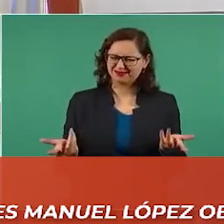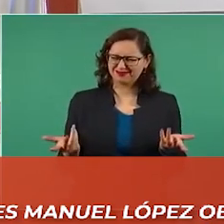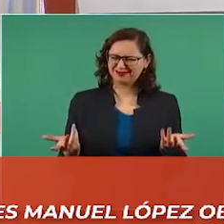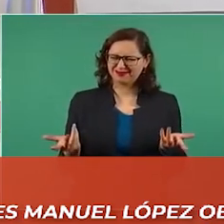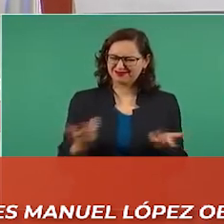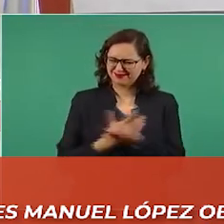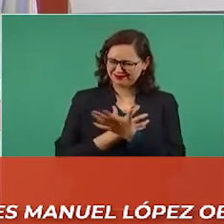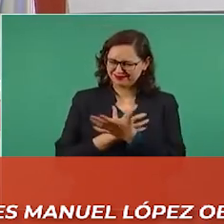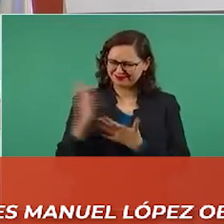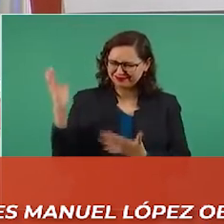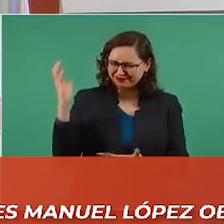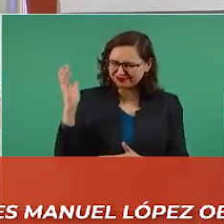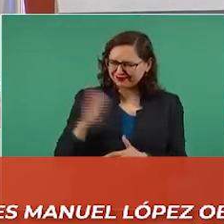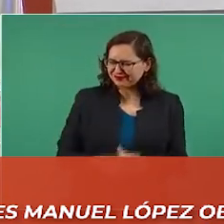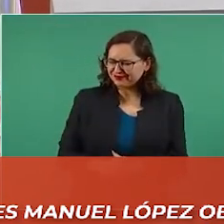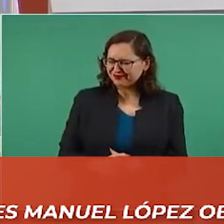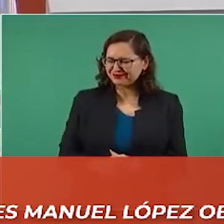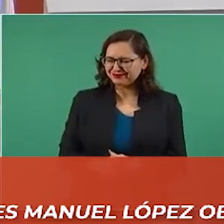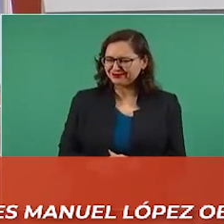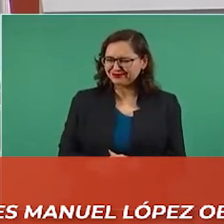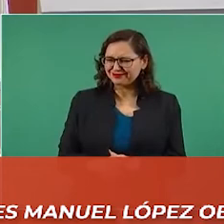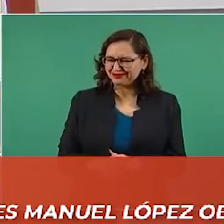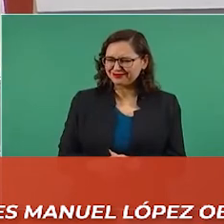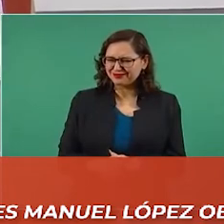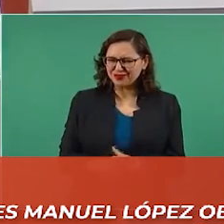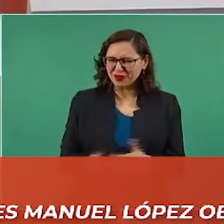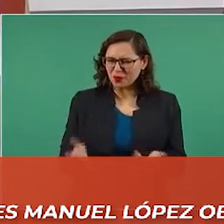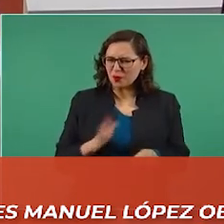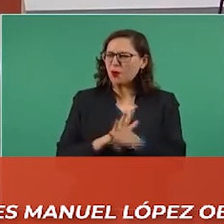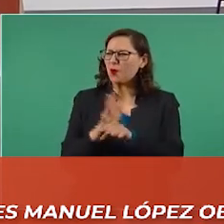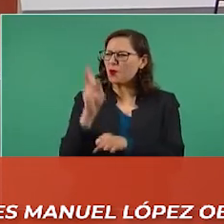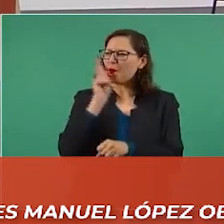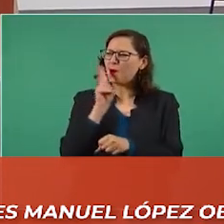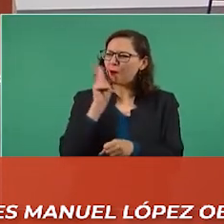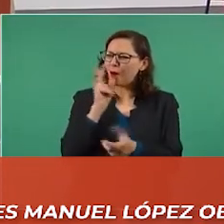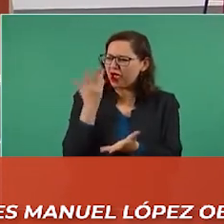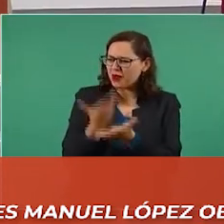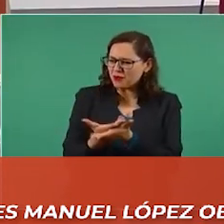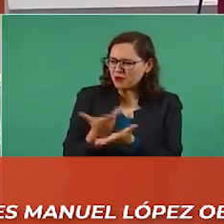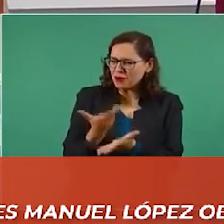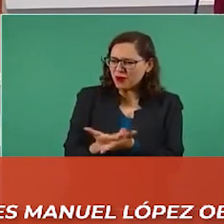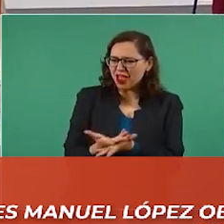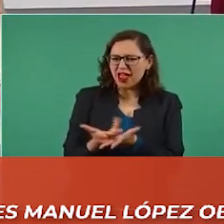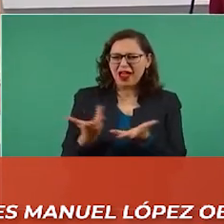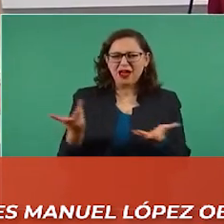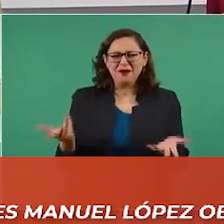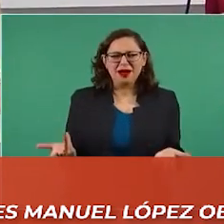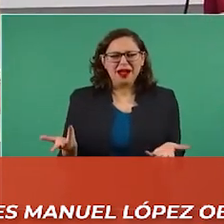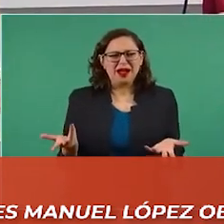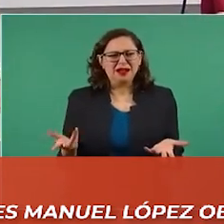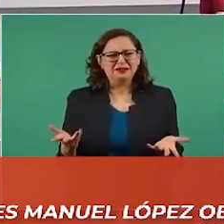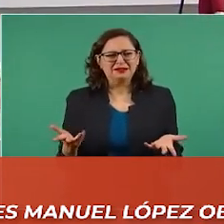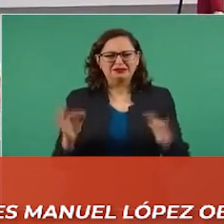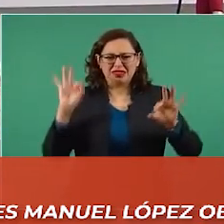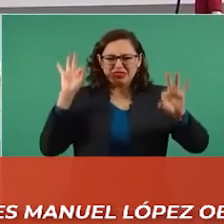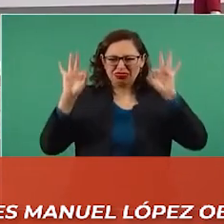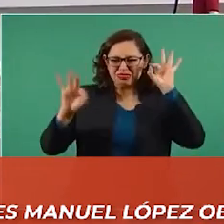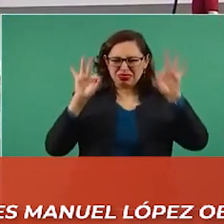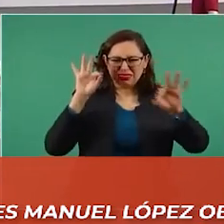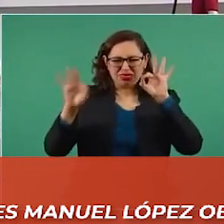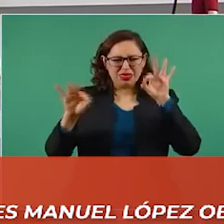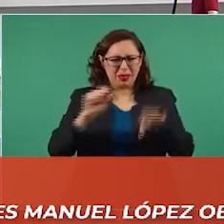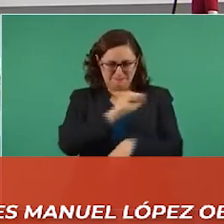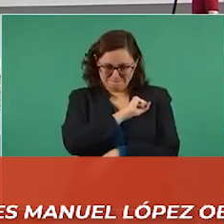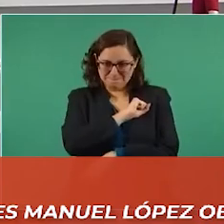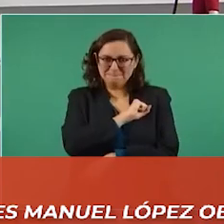una exageración? O sea, una insinuación de mala fe,